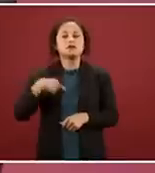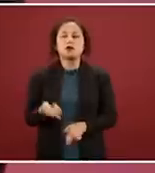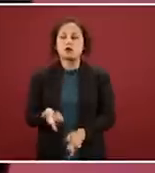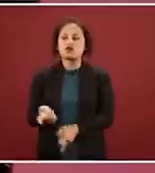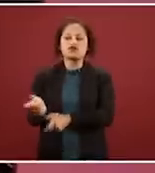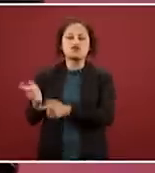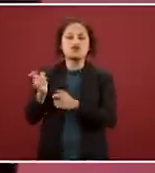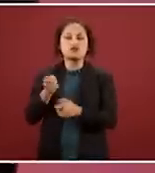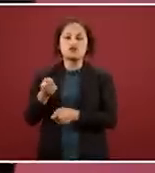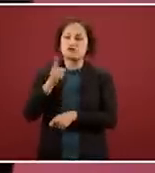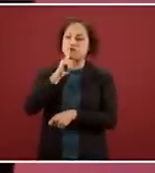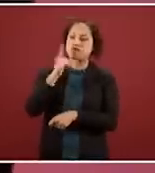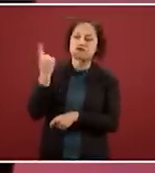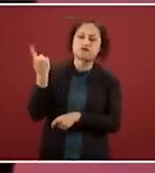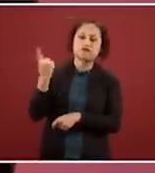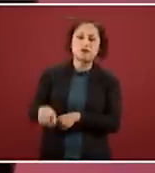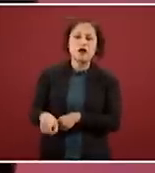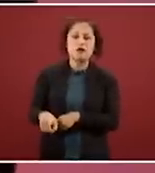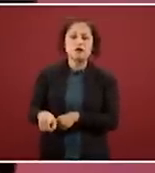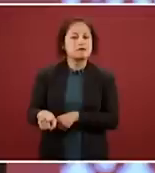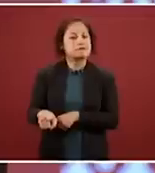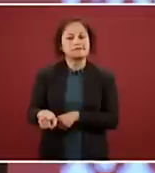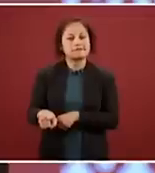Y nosotros insistimos